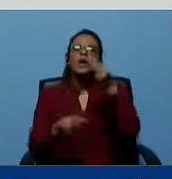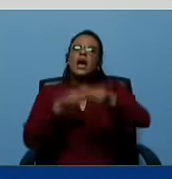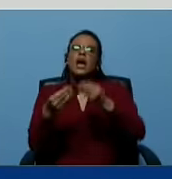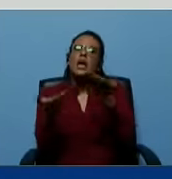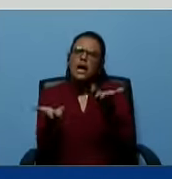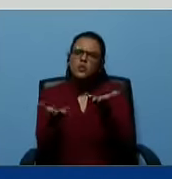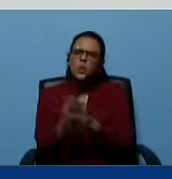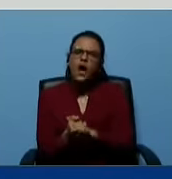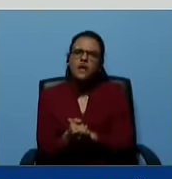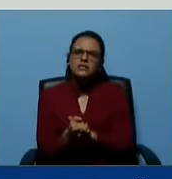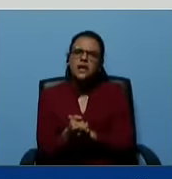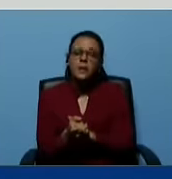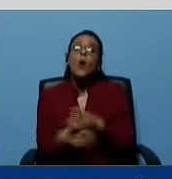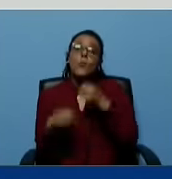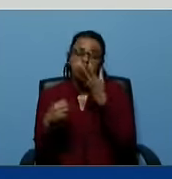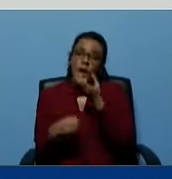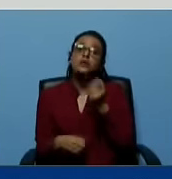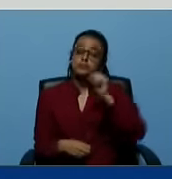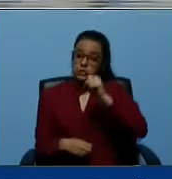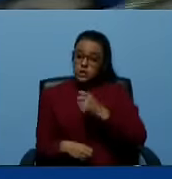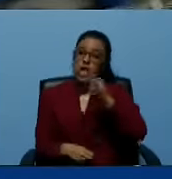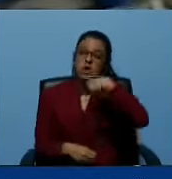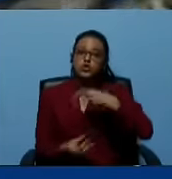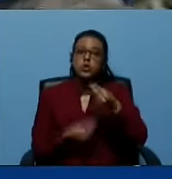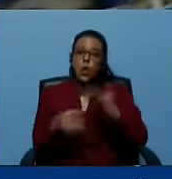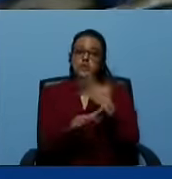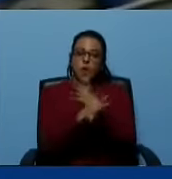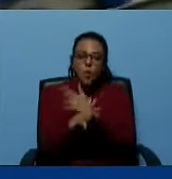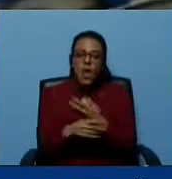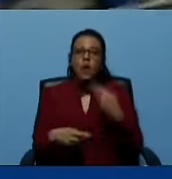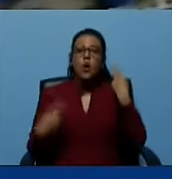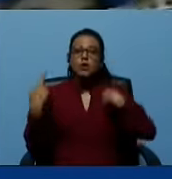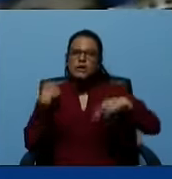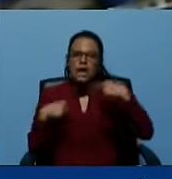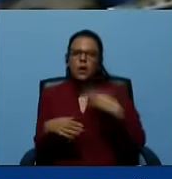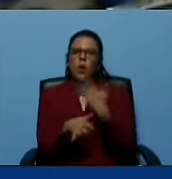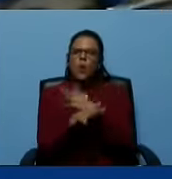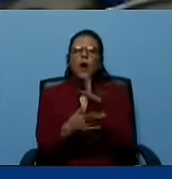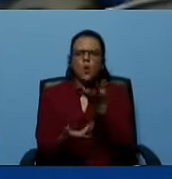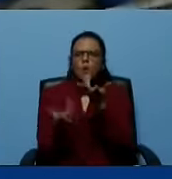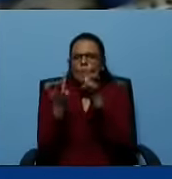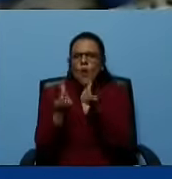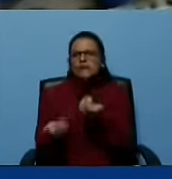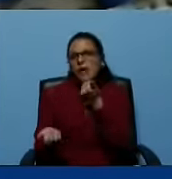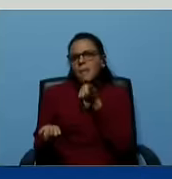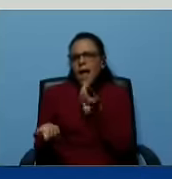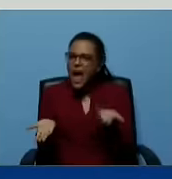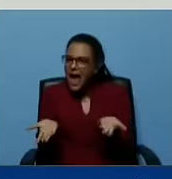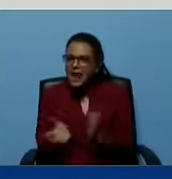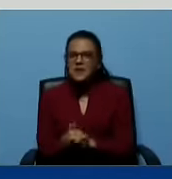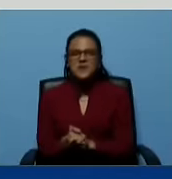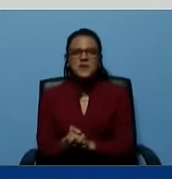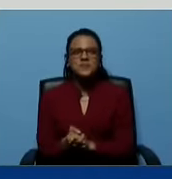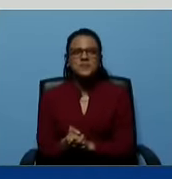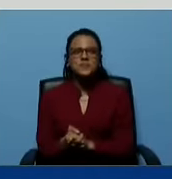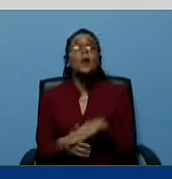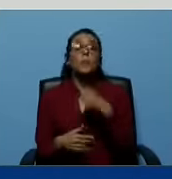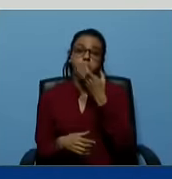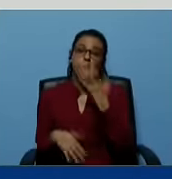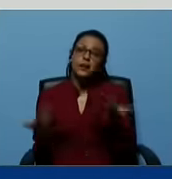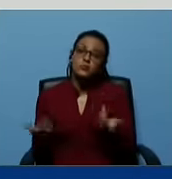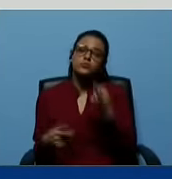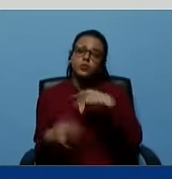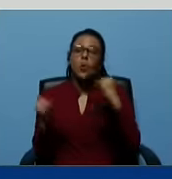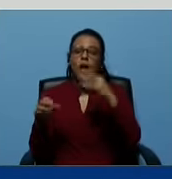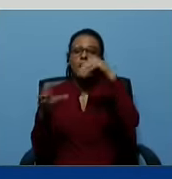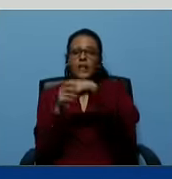Claro, por supuesto. Interactivos. Los juegos, además de los juegos recreativos, ¿qué actividades juego? Deportivas. ¿Qué juego? Pero cuéntame, ¿qué juego? Bueno... dentro de eso